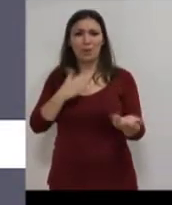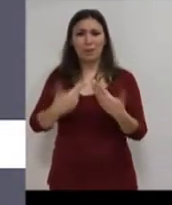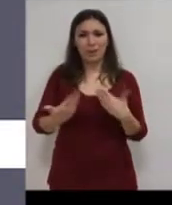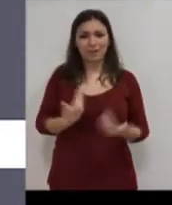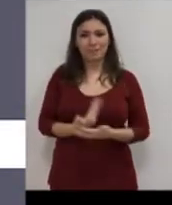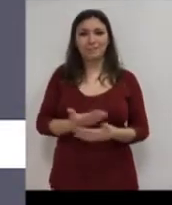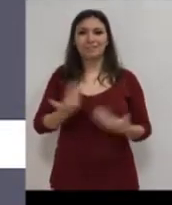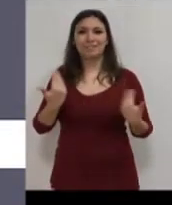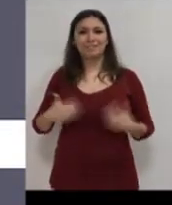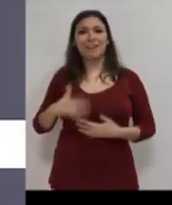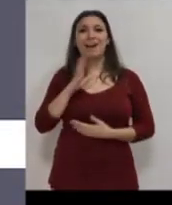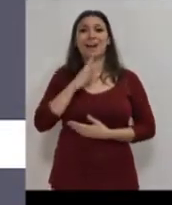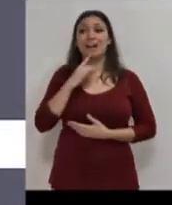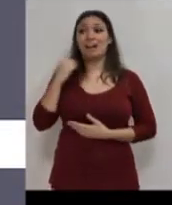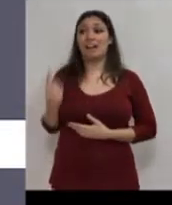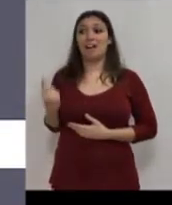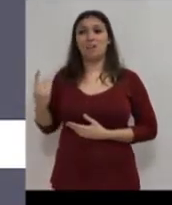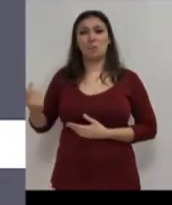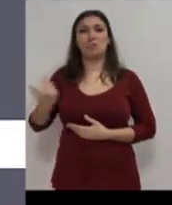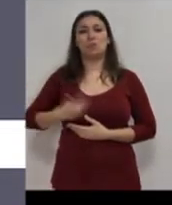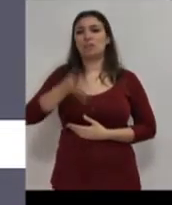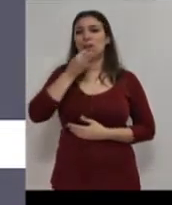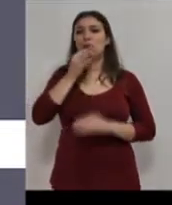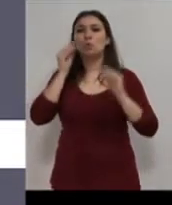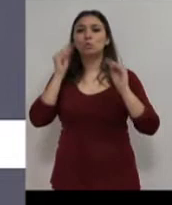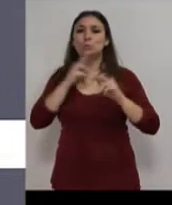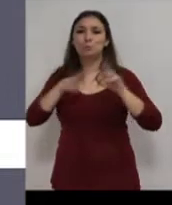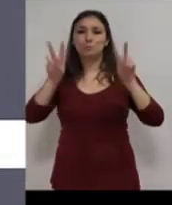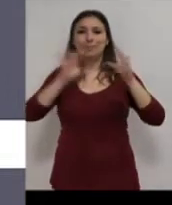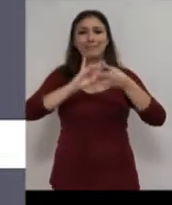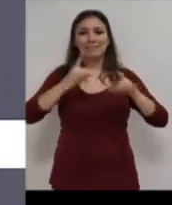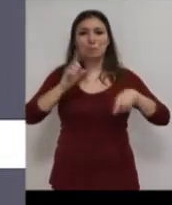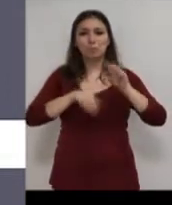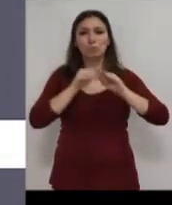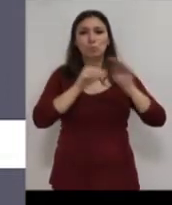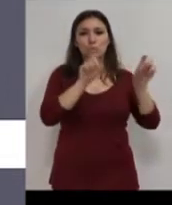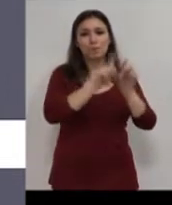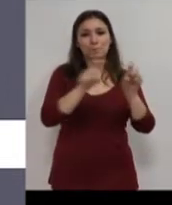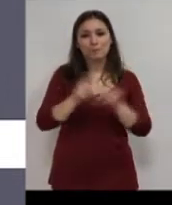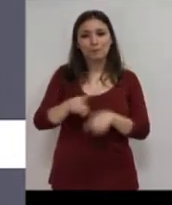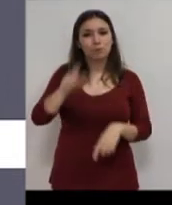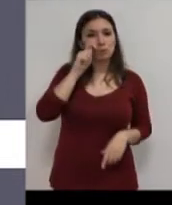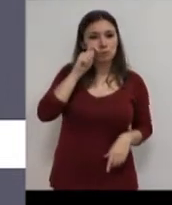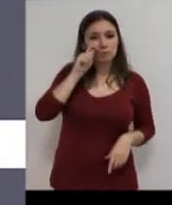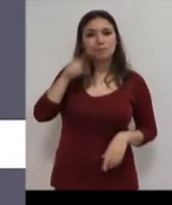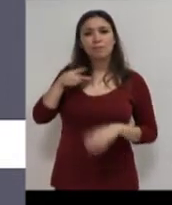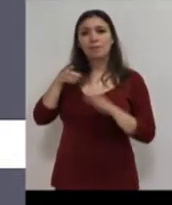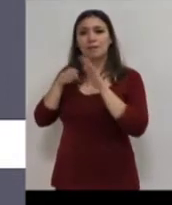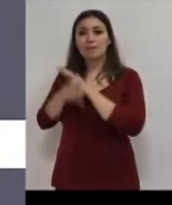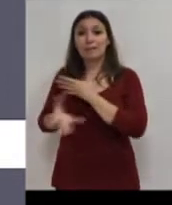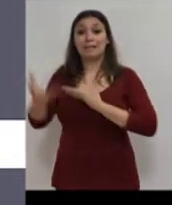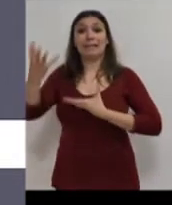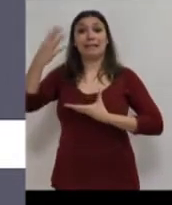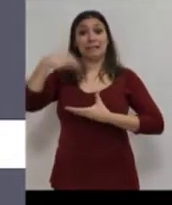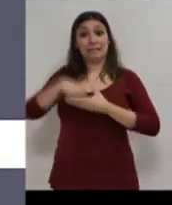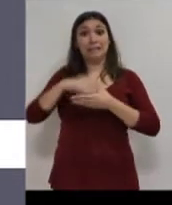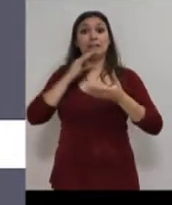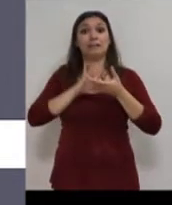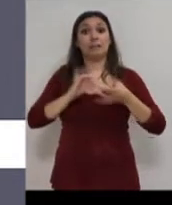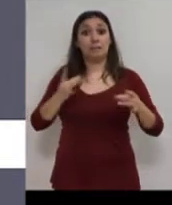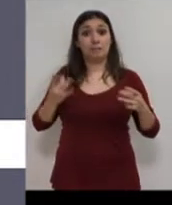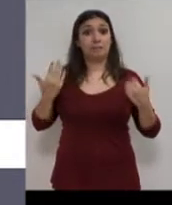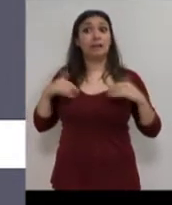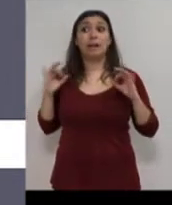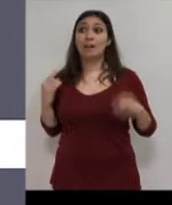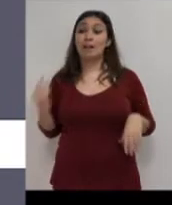si os parece, podemos abrir el debate. Ahora que hemos visto un poco en detalle los diferentes eslabones de esta cadena de turismo